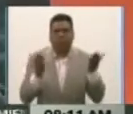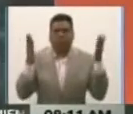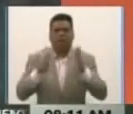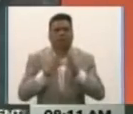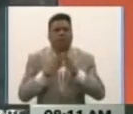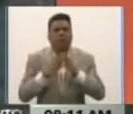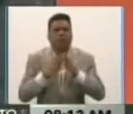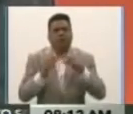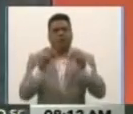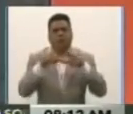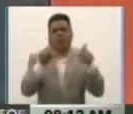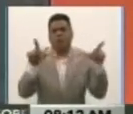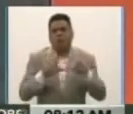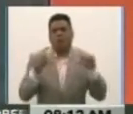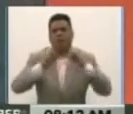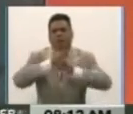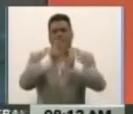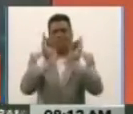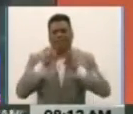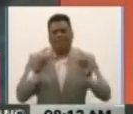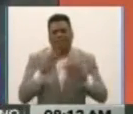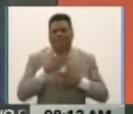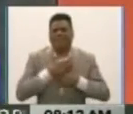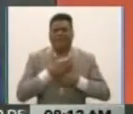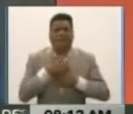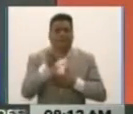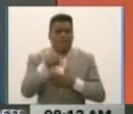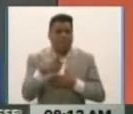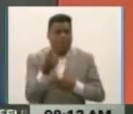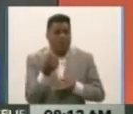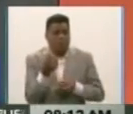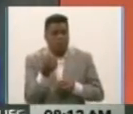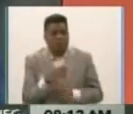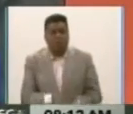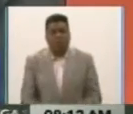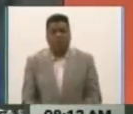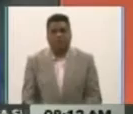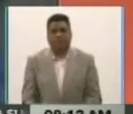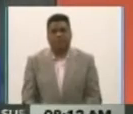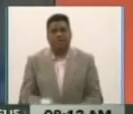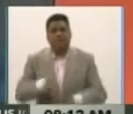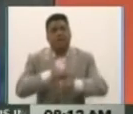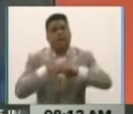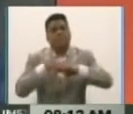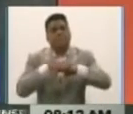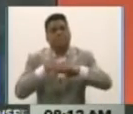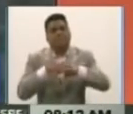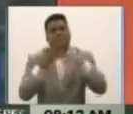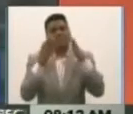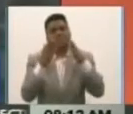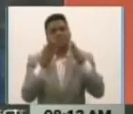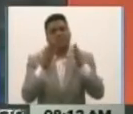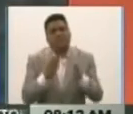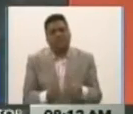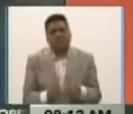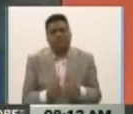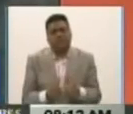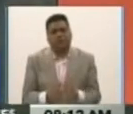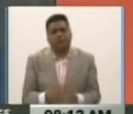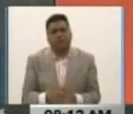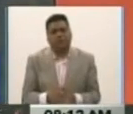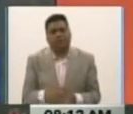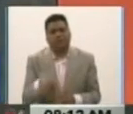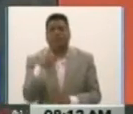felicidad y además abrir espacios para la economía. El ministro Fede Ñáñez y yo comenzamos a